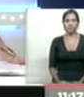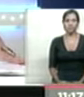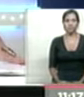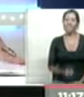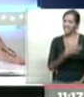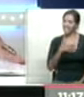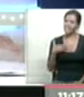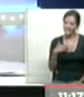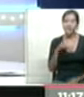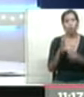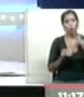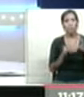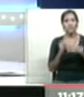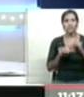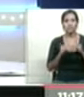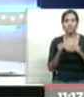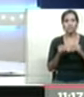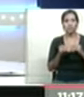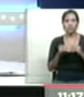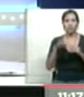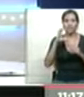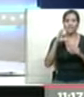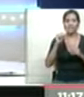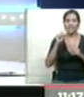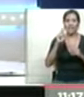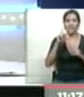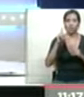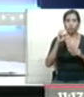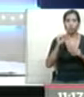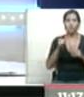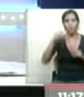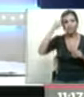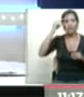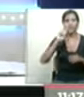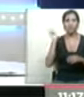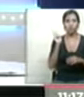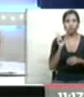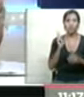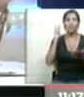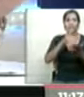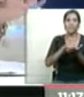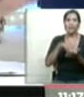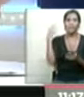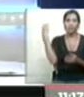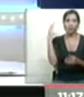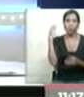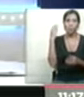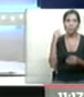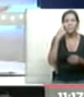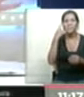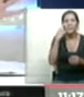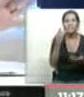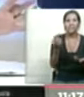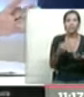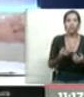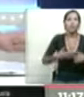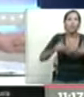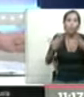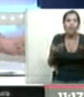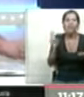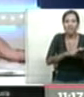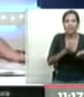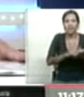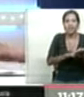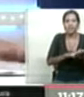Quiero comenzar con Carlos Guillén, que es un militar venezolano que se encuentra en Cúcuta, para saber cuál es la realidad de lo que